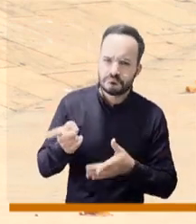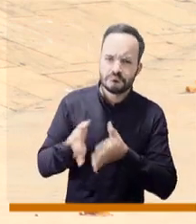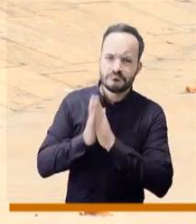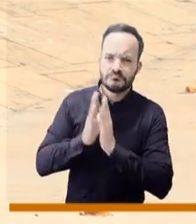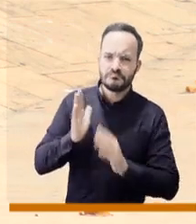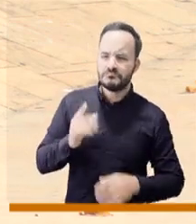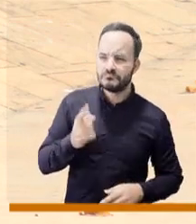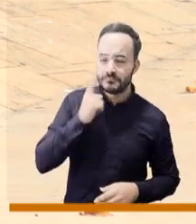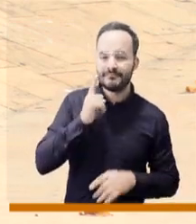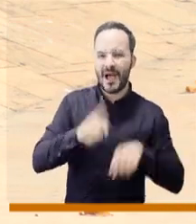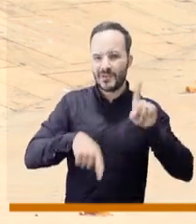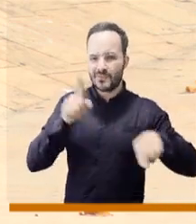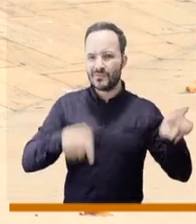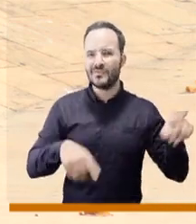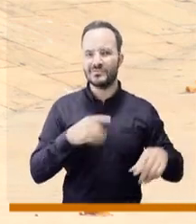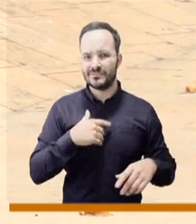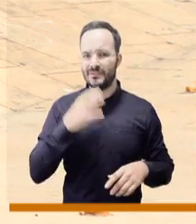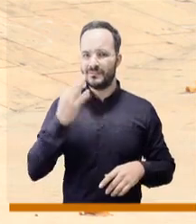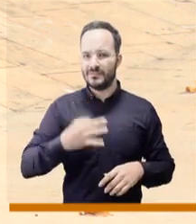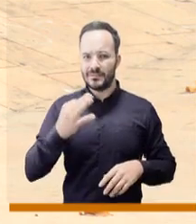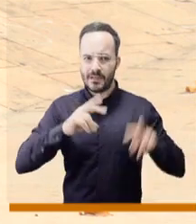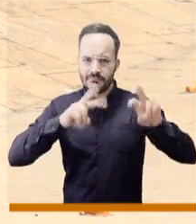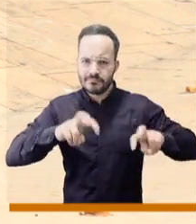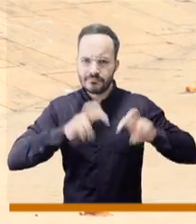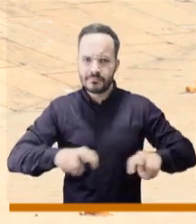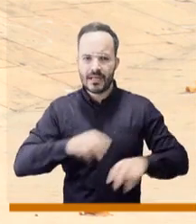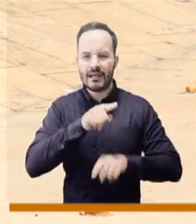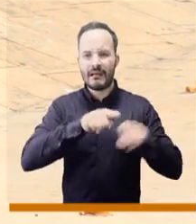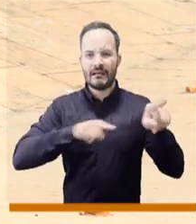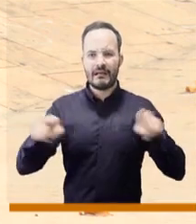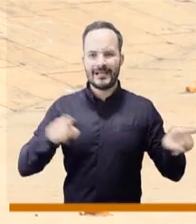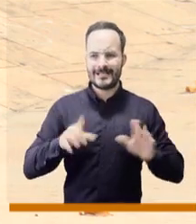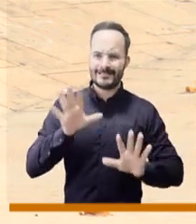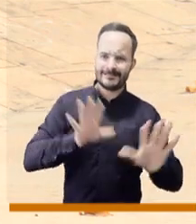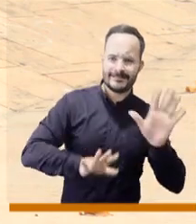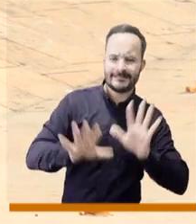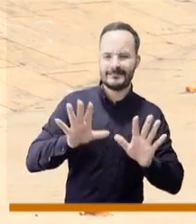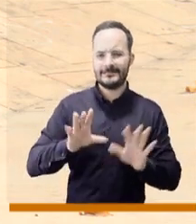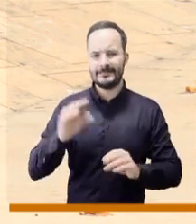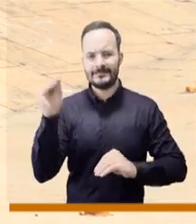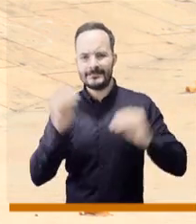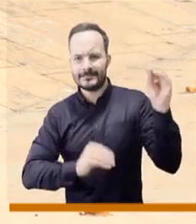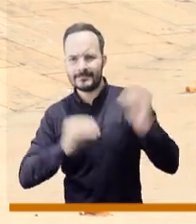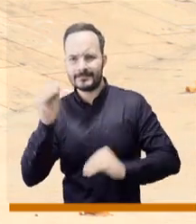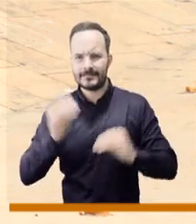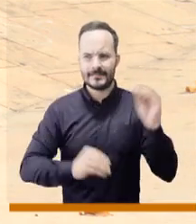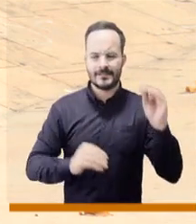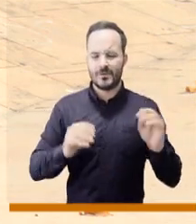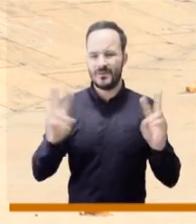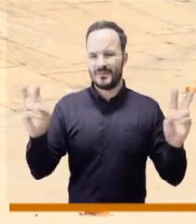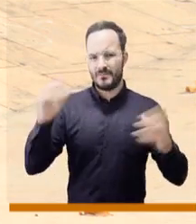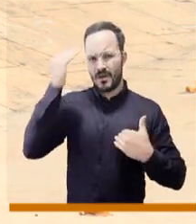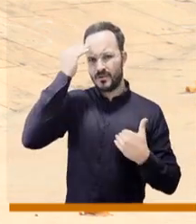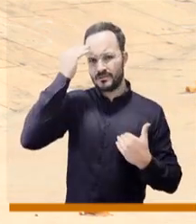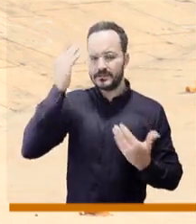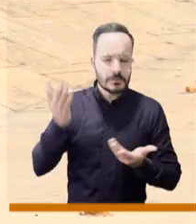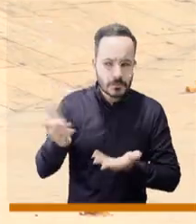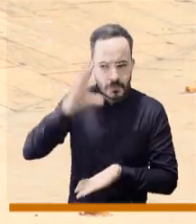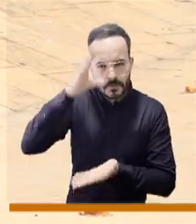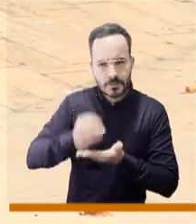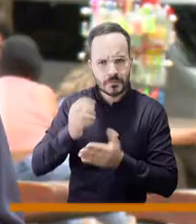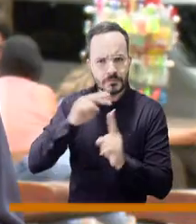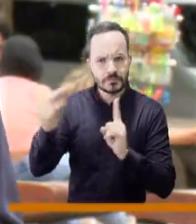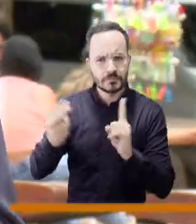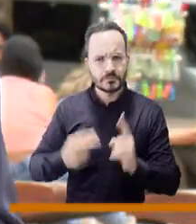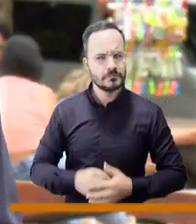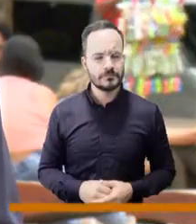cierto, también algunos galenos se han negado a aplicar en medio de lo que ellos también se llaman su objeción de conciencia. ¿Cómo lo